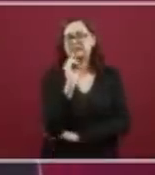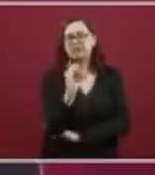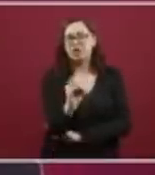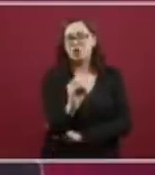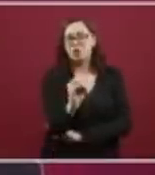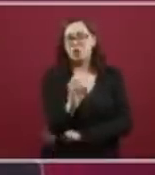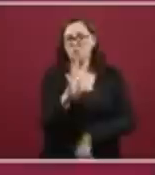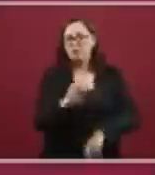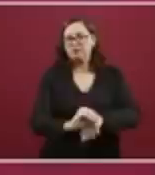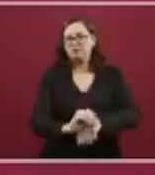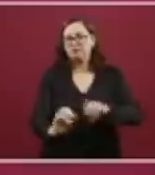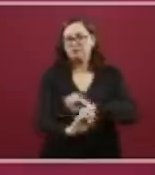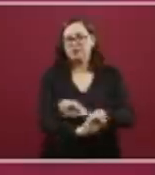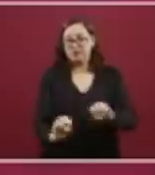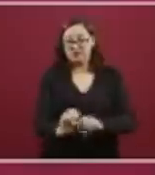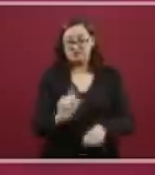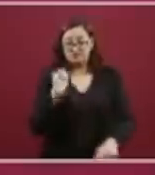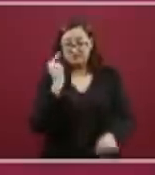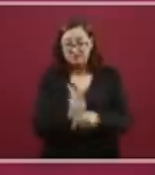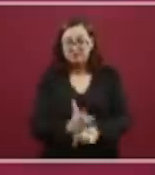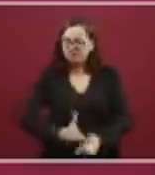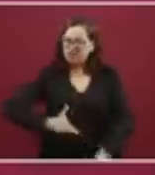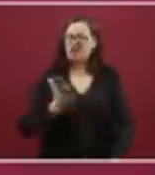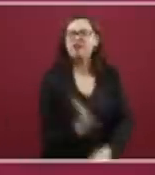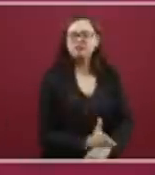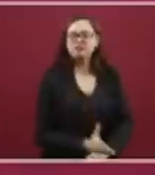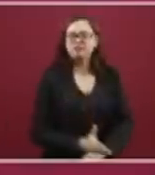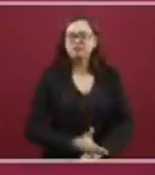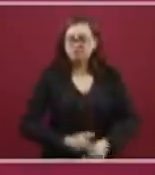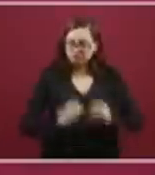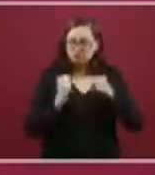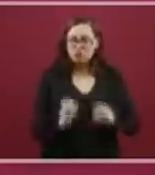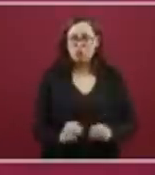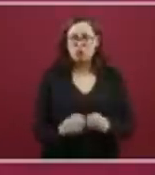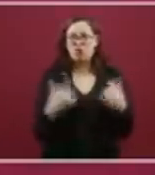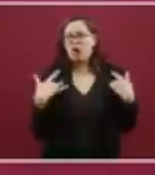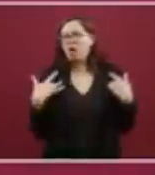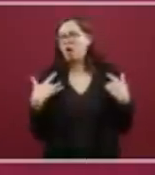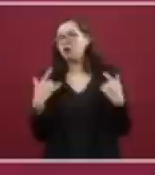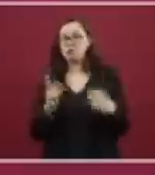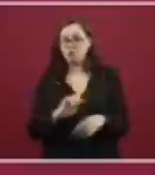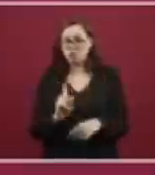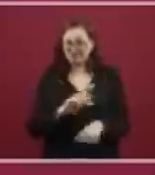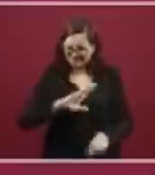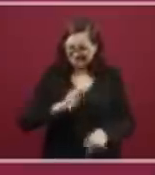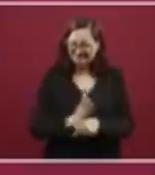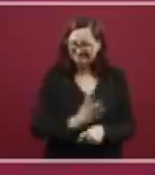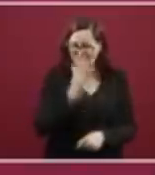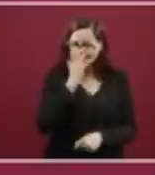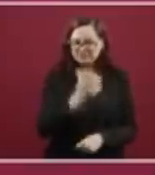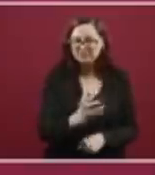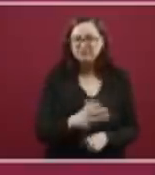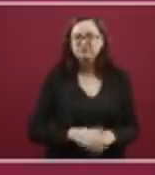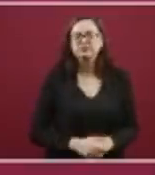estamos. La otra ventaja es que